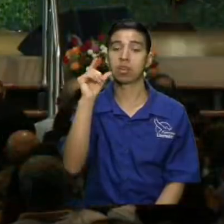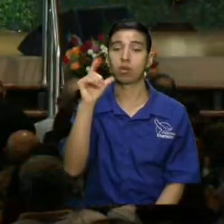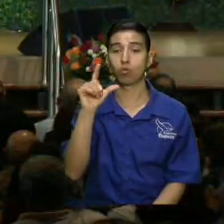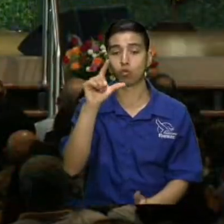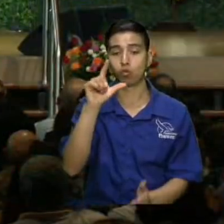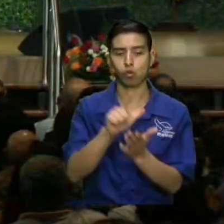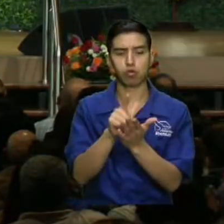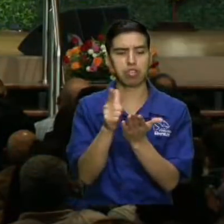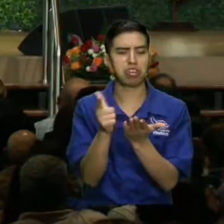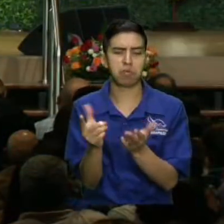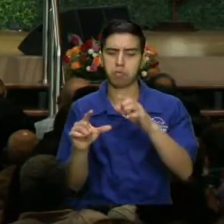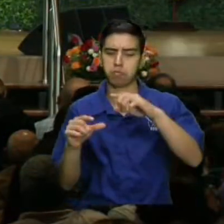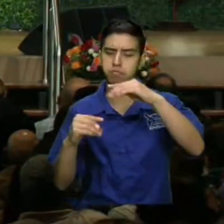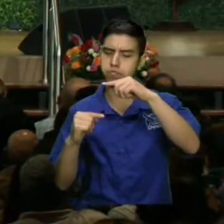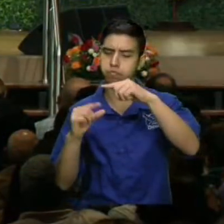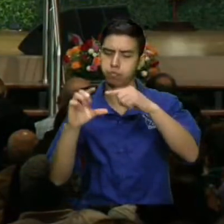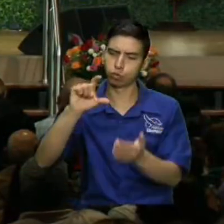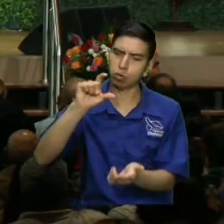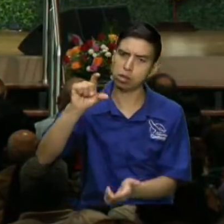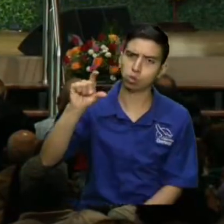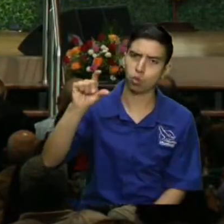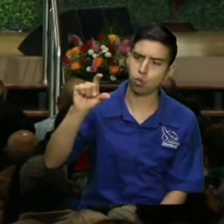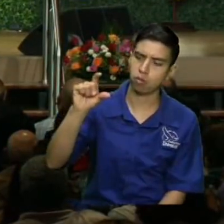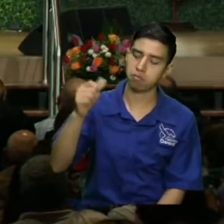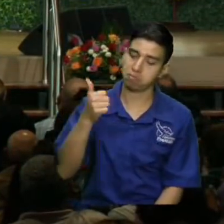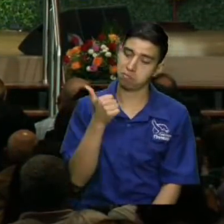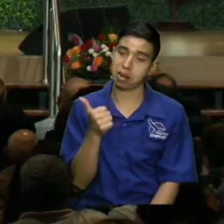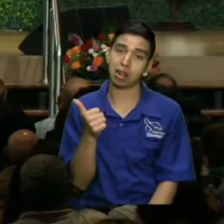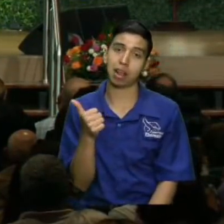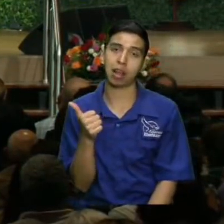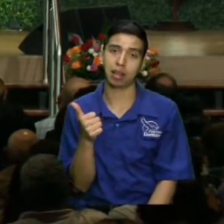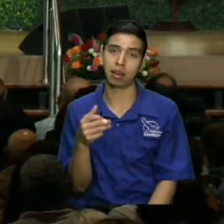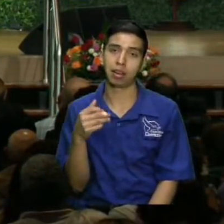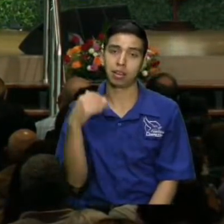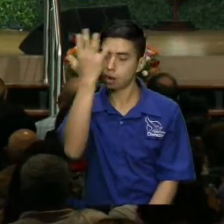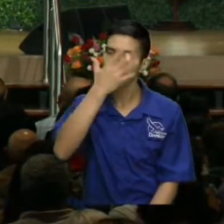buenos comentarios y cosas así. Estaba nítida, nueva.